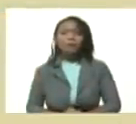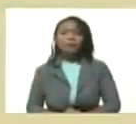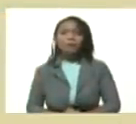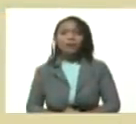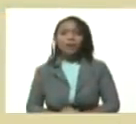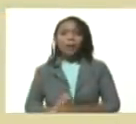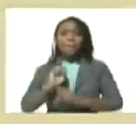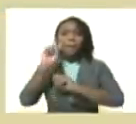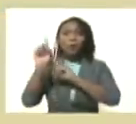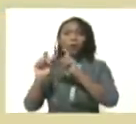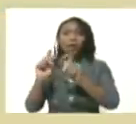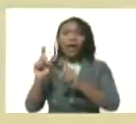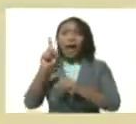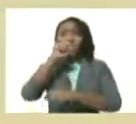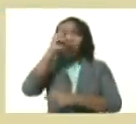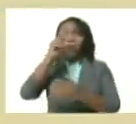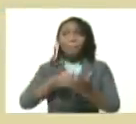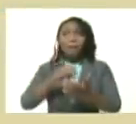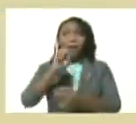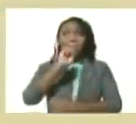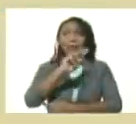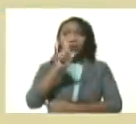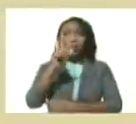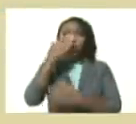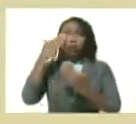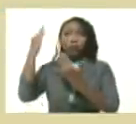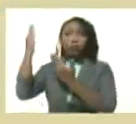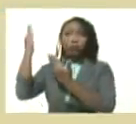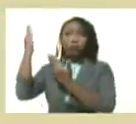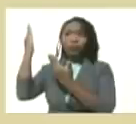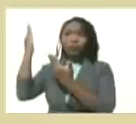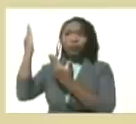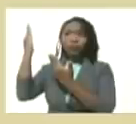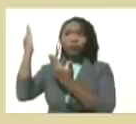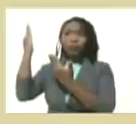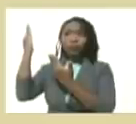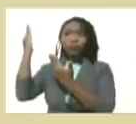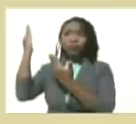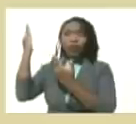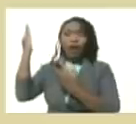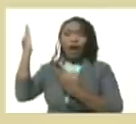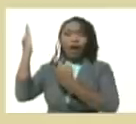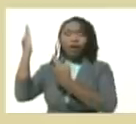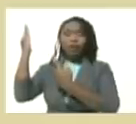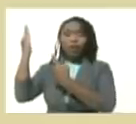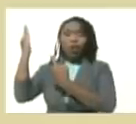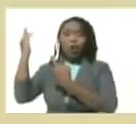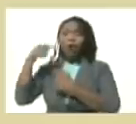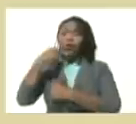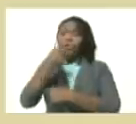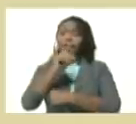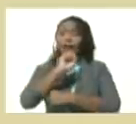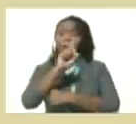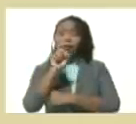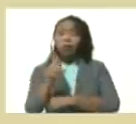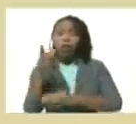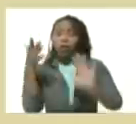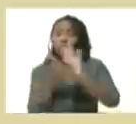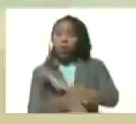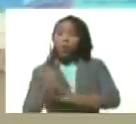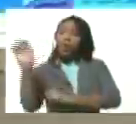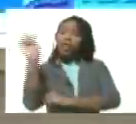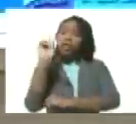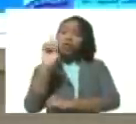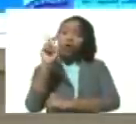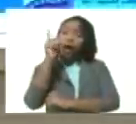encuesta del año 2021. Pero cuando se refieren a las preguntas sobre